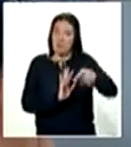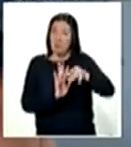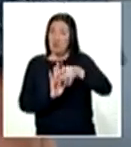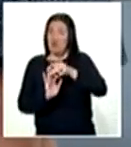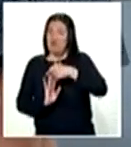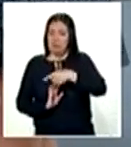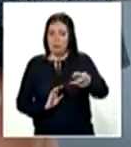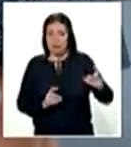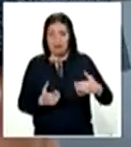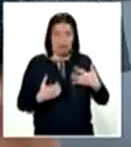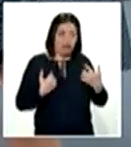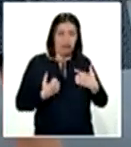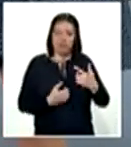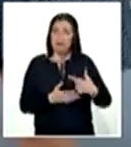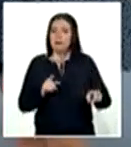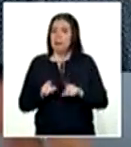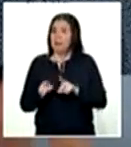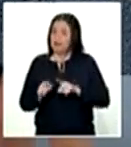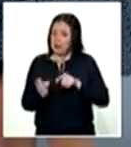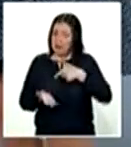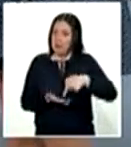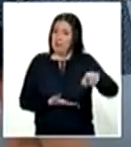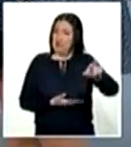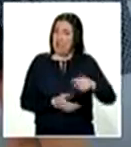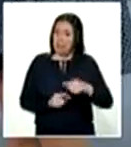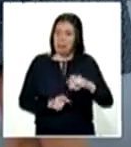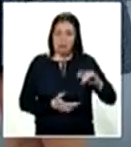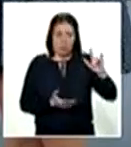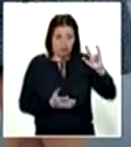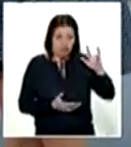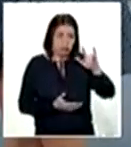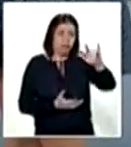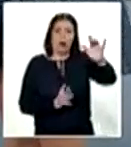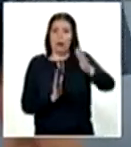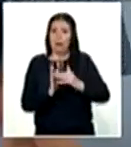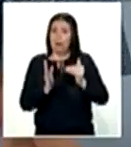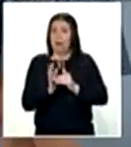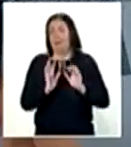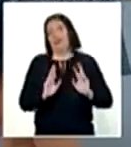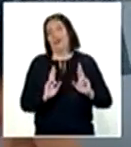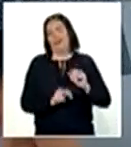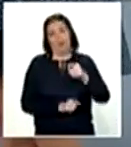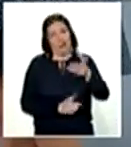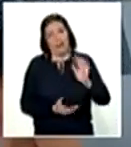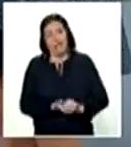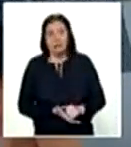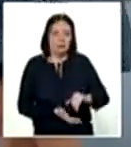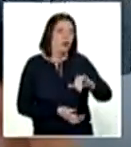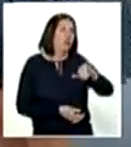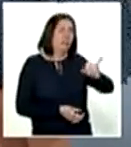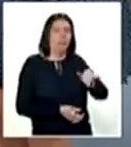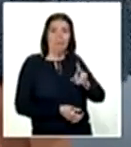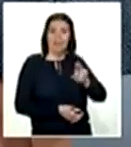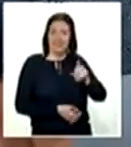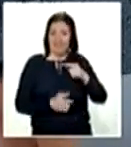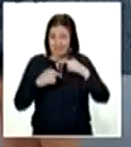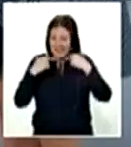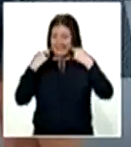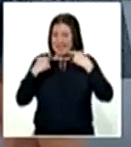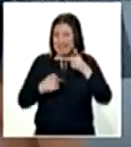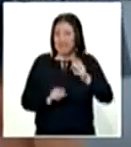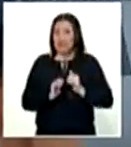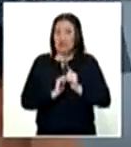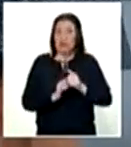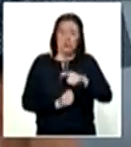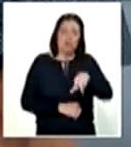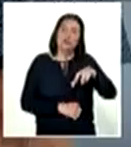este fervor, pero además estamos con nuestro enviado especial que se ha ido hasta Nueva Zelanda, Mari, el más afortunado de este canal. Ahí creo. Está, Gerson Daive con la sonrisa, Gerson junto a Paul Ortega